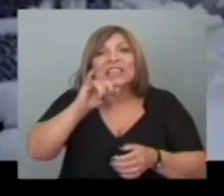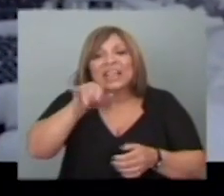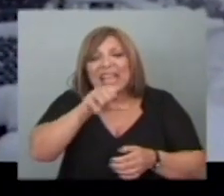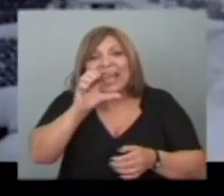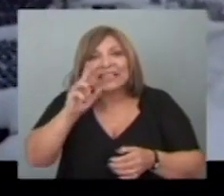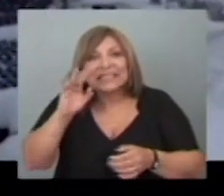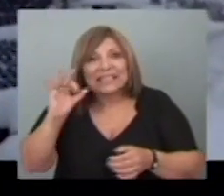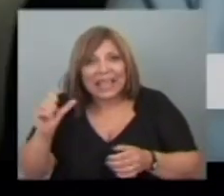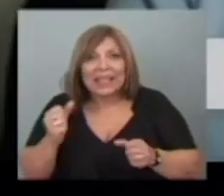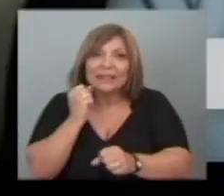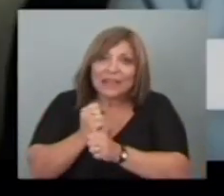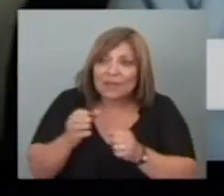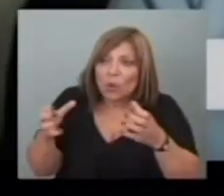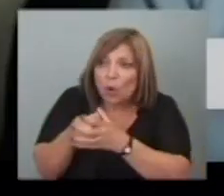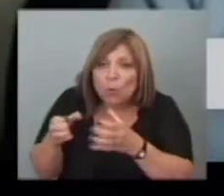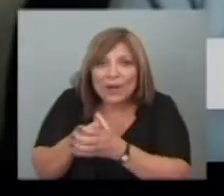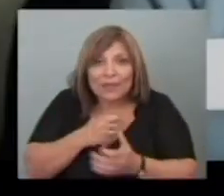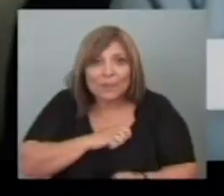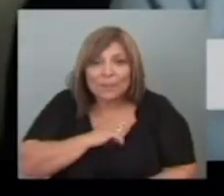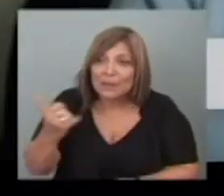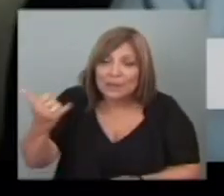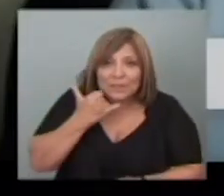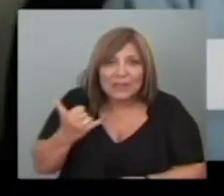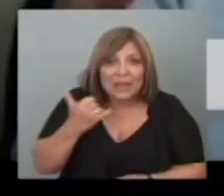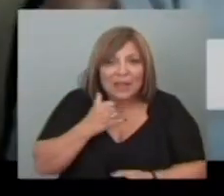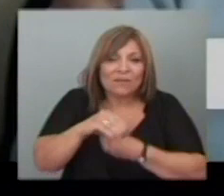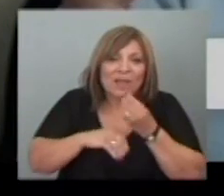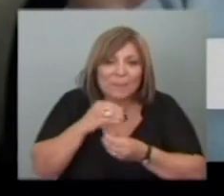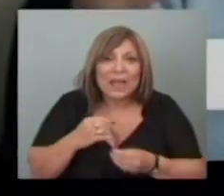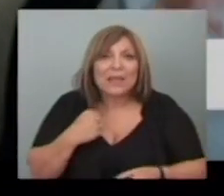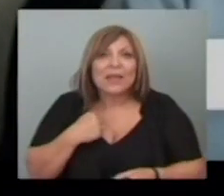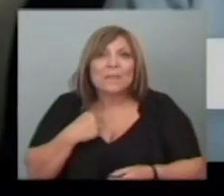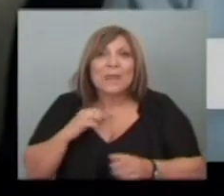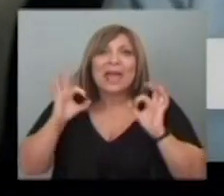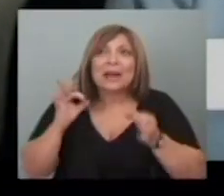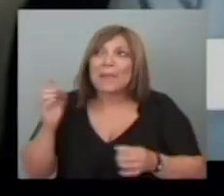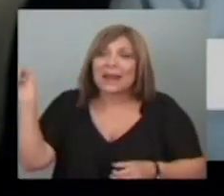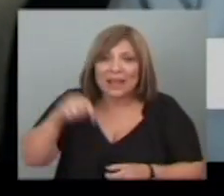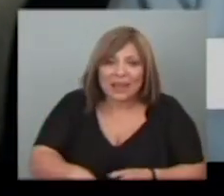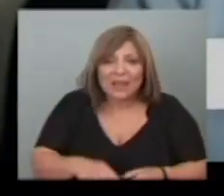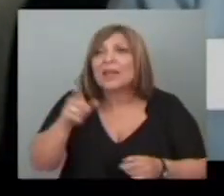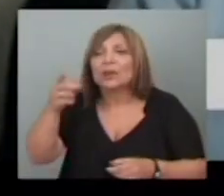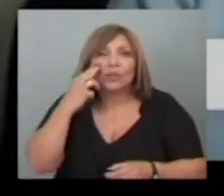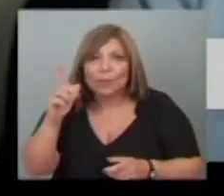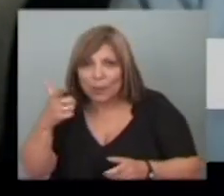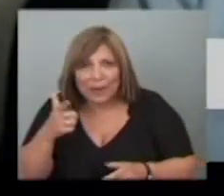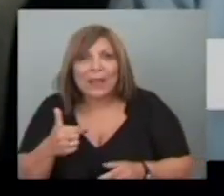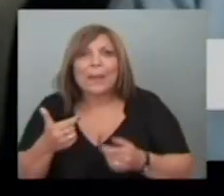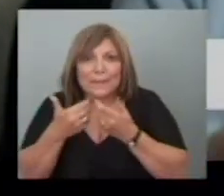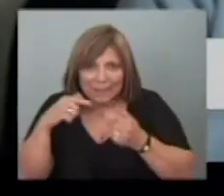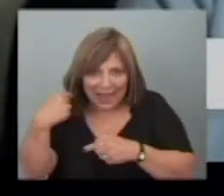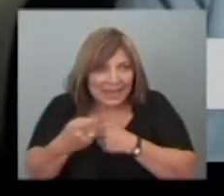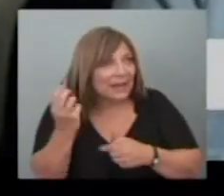la comunidad hispana. Me llamaban por teléfono a casa la familia, mirá, viene mi hermana, bueno, no tengas problema, mañana empieza a